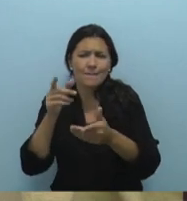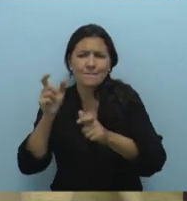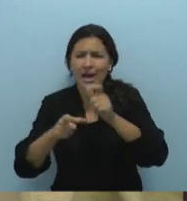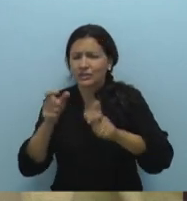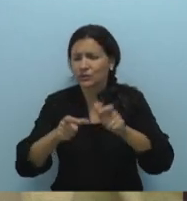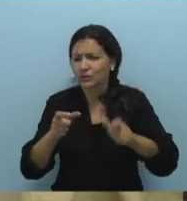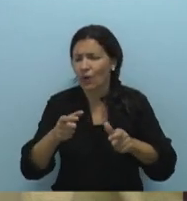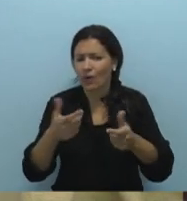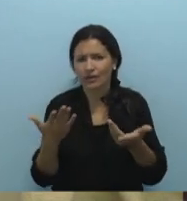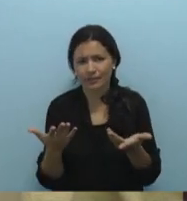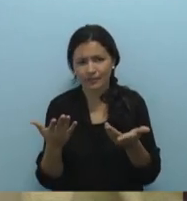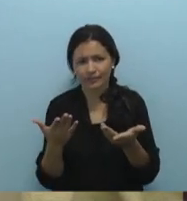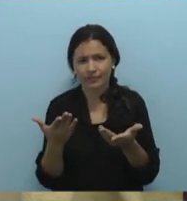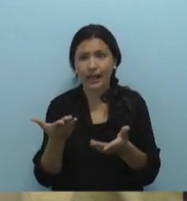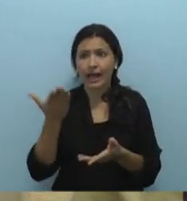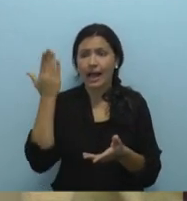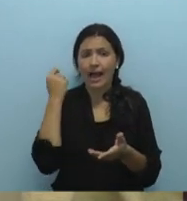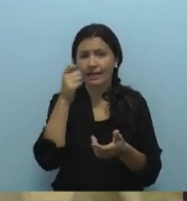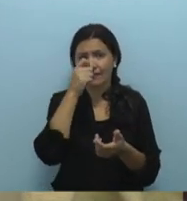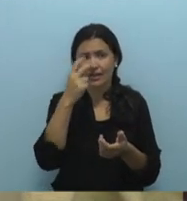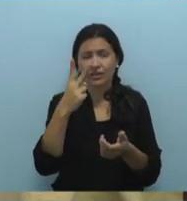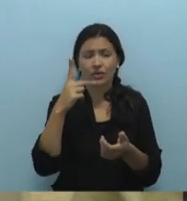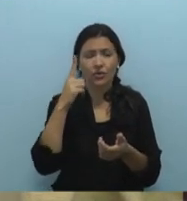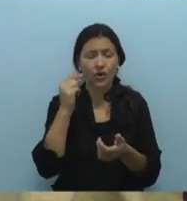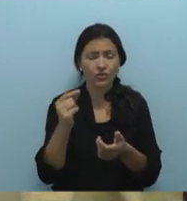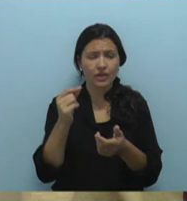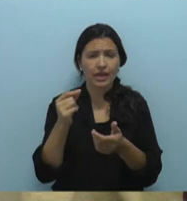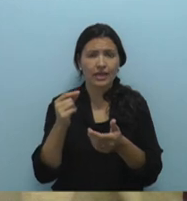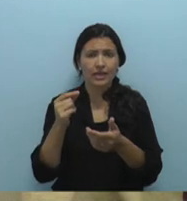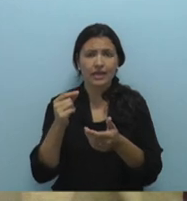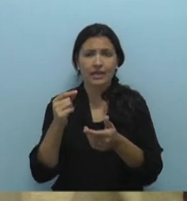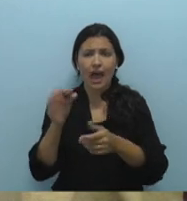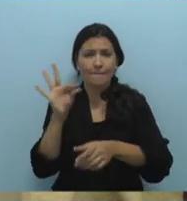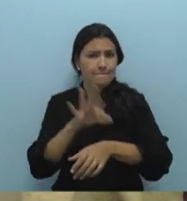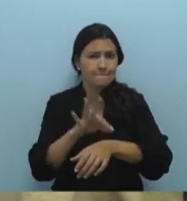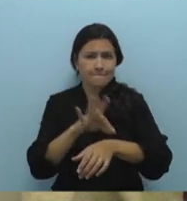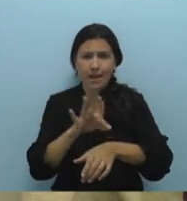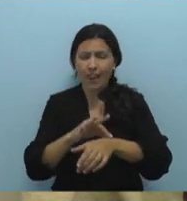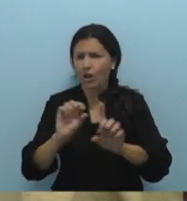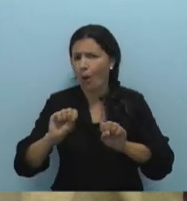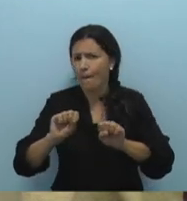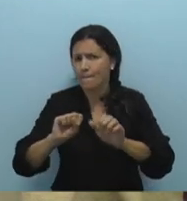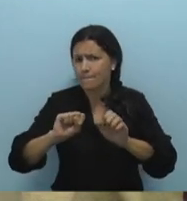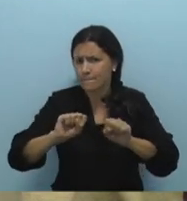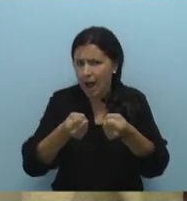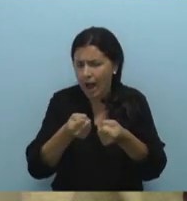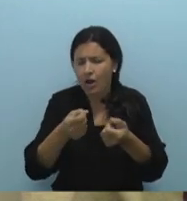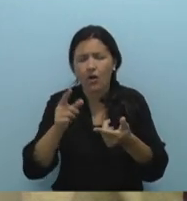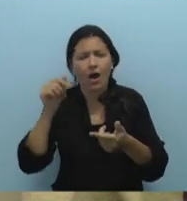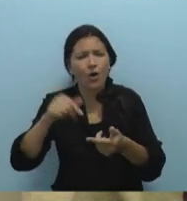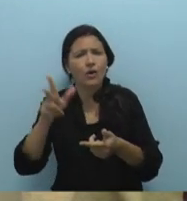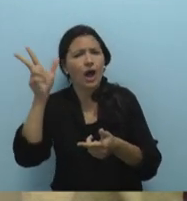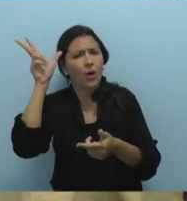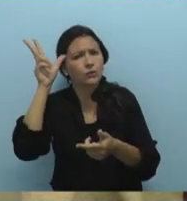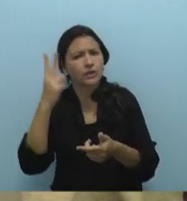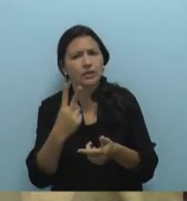Estuvimos 22 días sin servicios generales de la obra social programado en Rosario y ahora vamos por 82